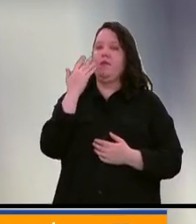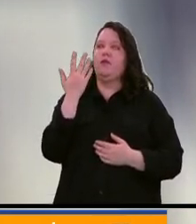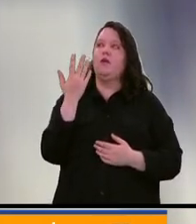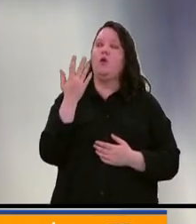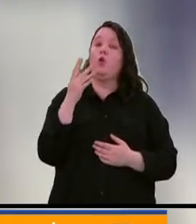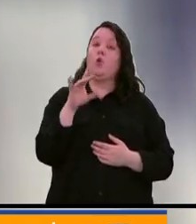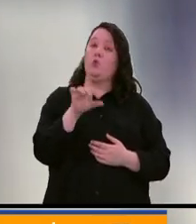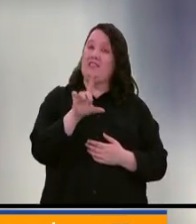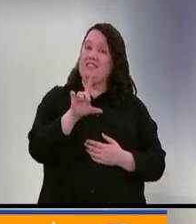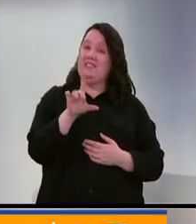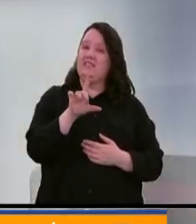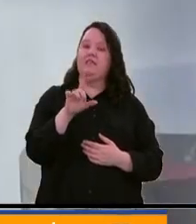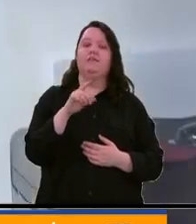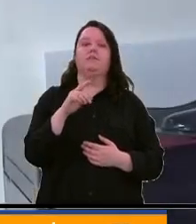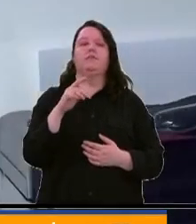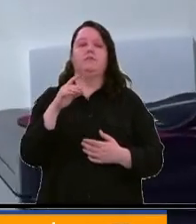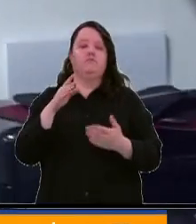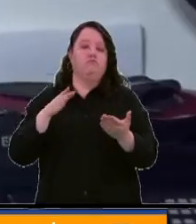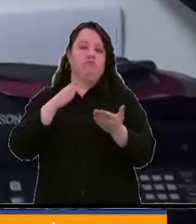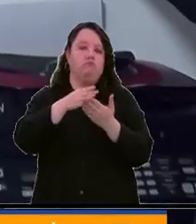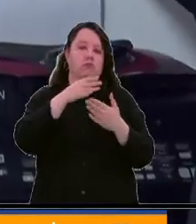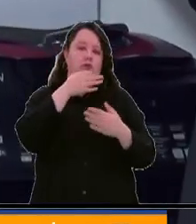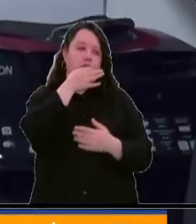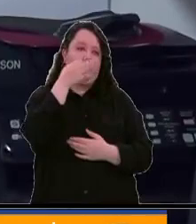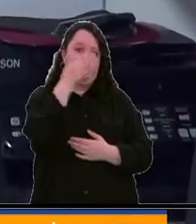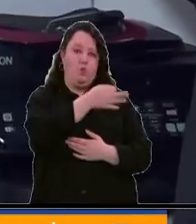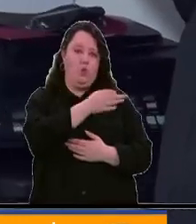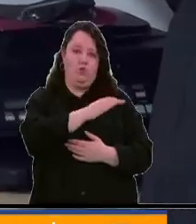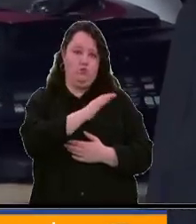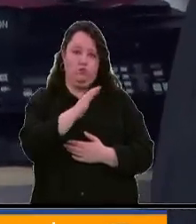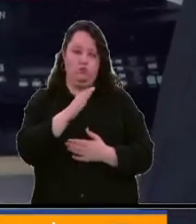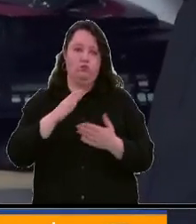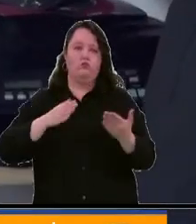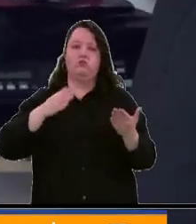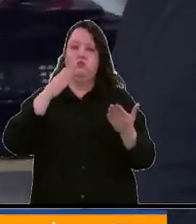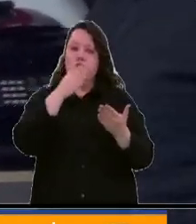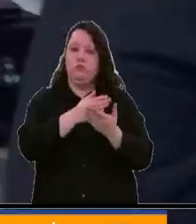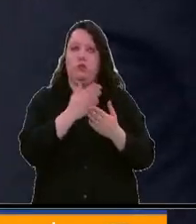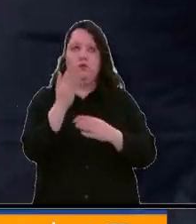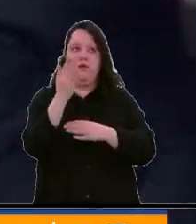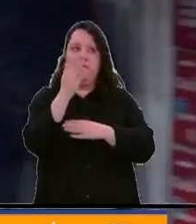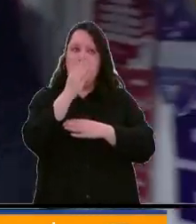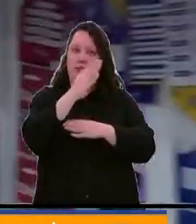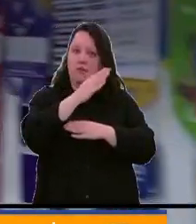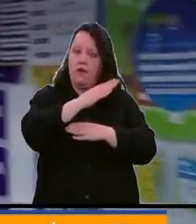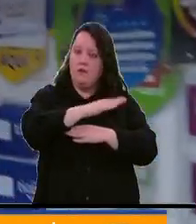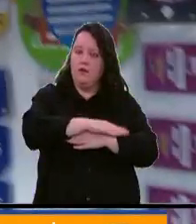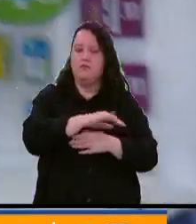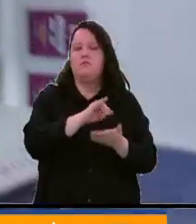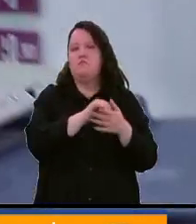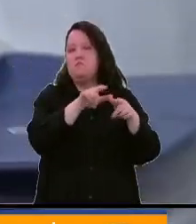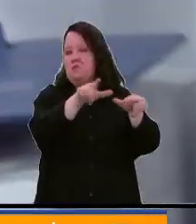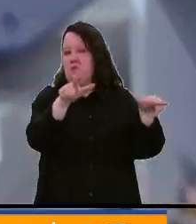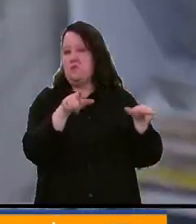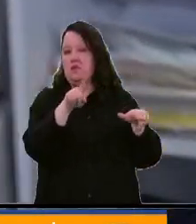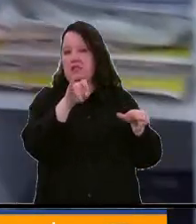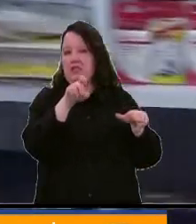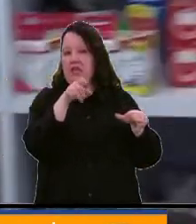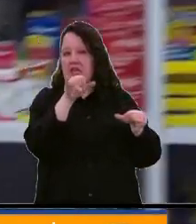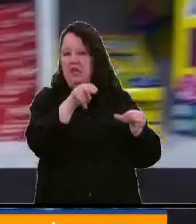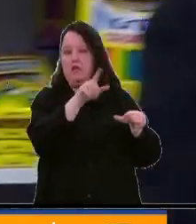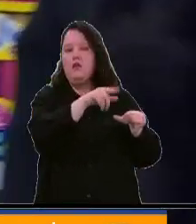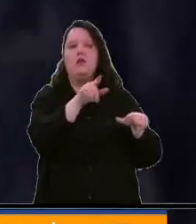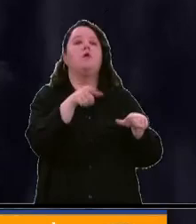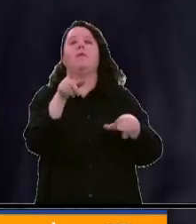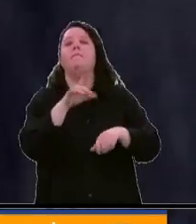El día lunes fuimos a poner el denuncio, estuvimos casi el día entero en la SIJÍN, fuimos a medicina